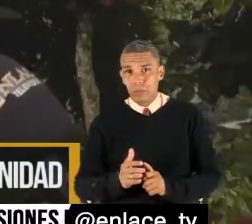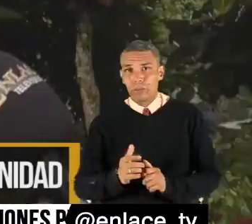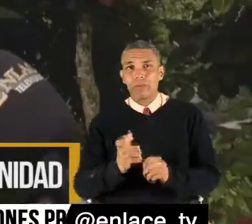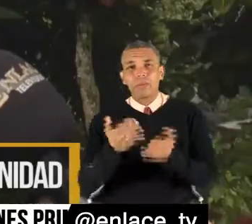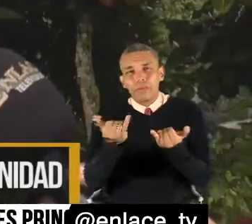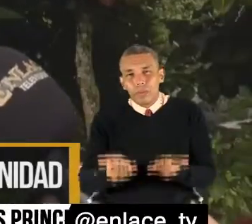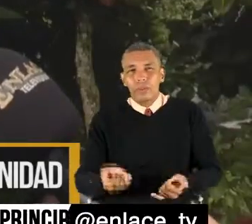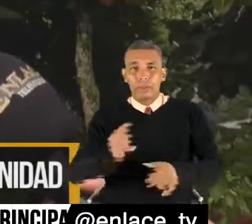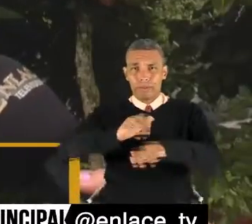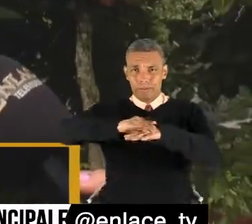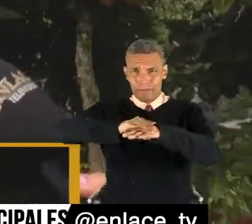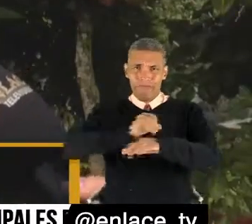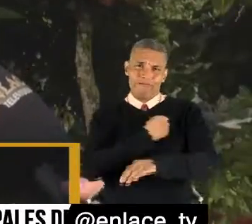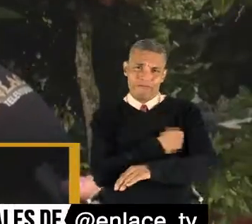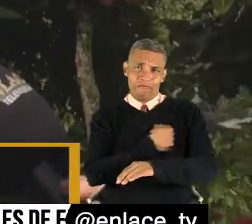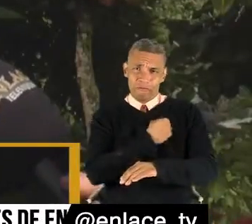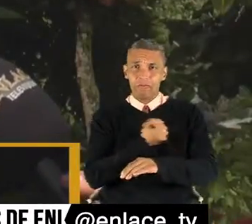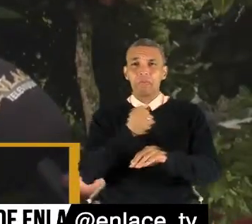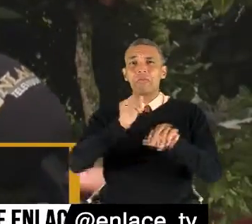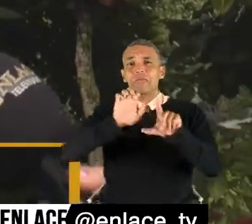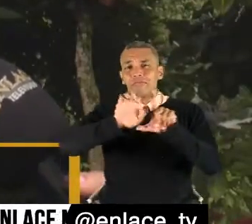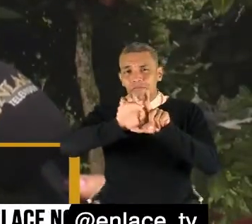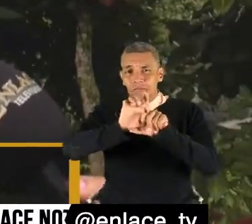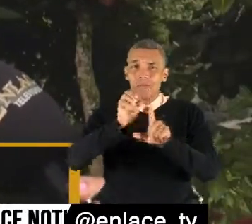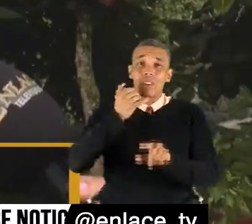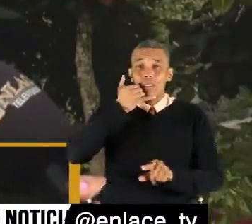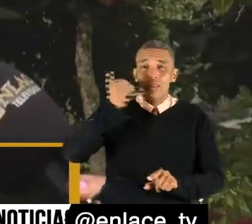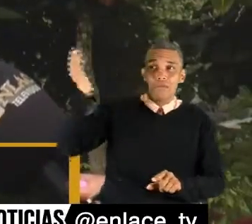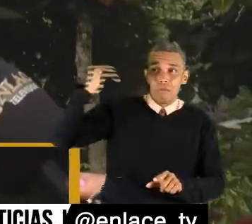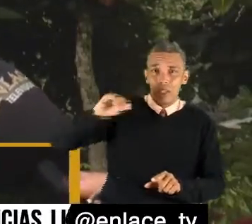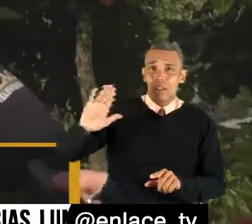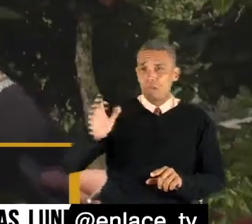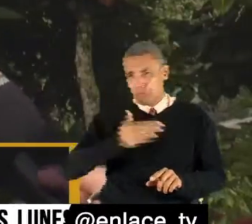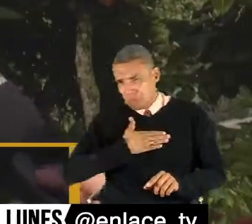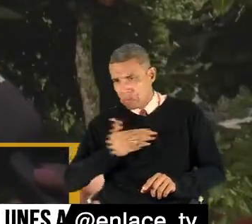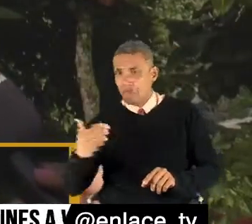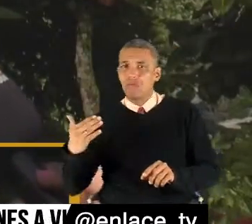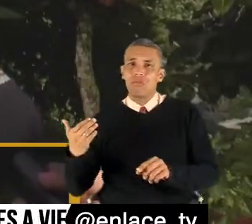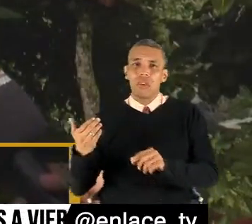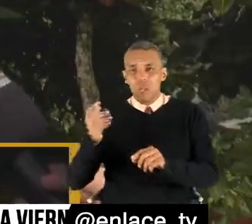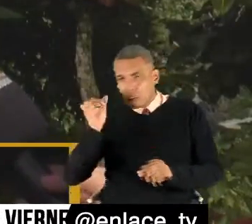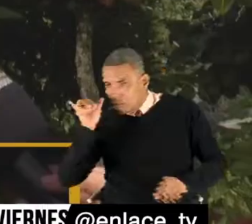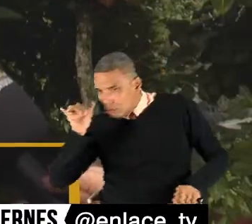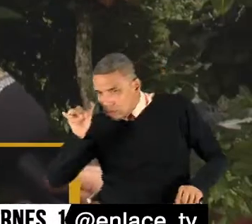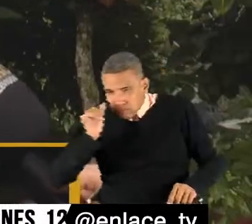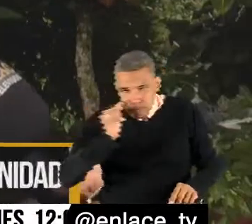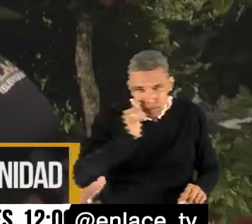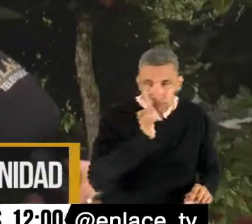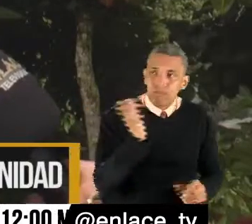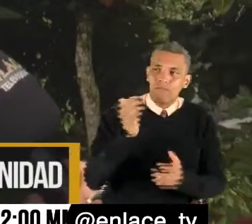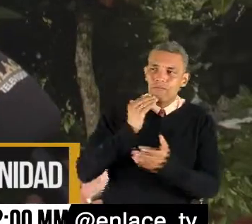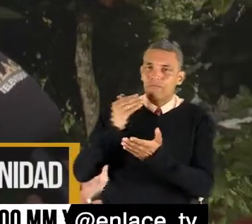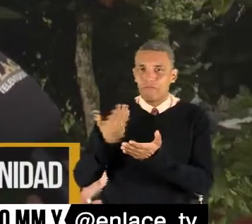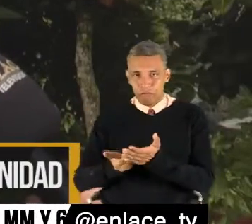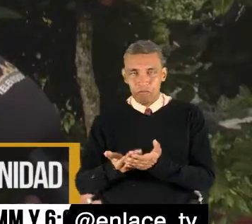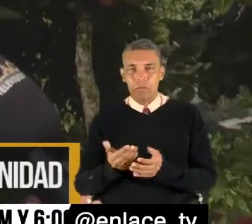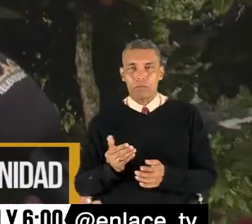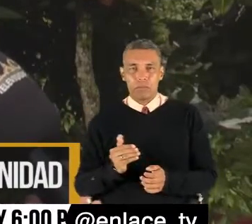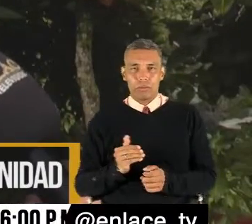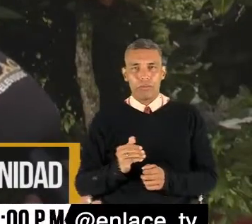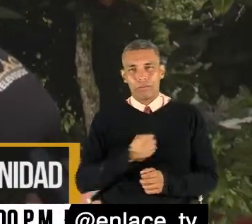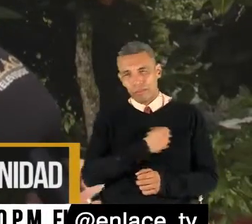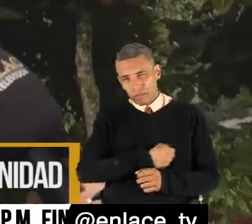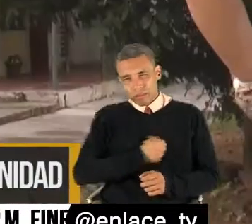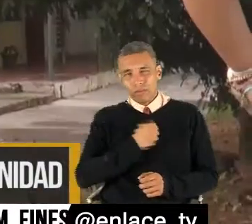ustedes, que muy gentilmente han acudido acá, para poner en conocimiento a los entes encargados de que